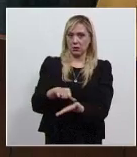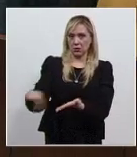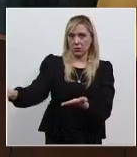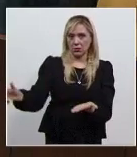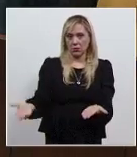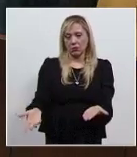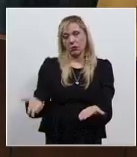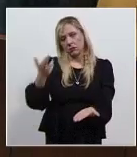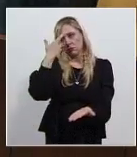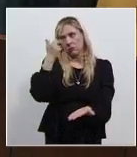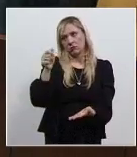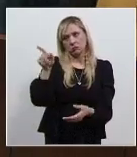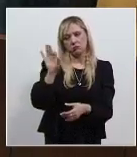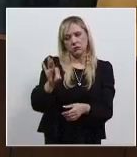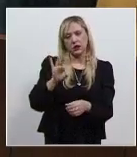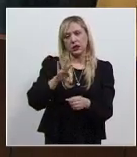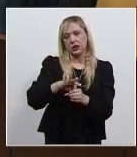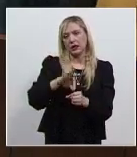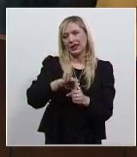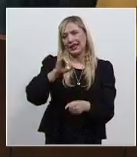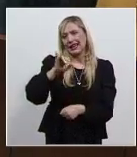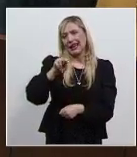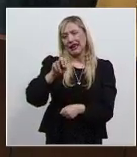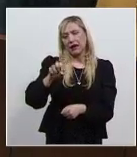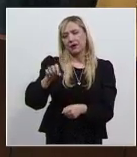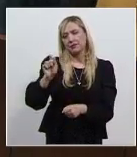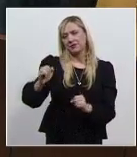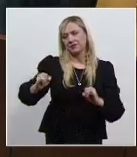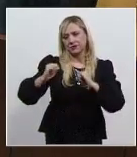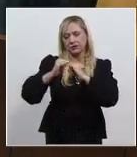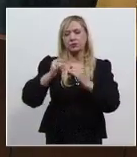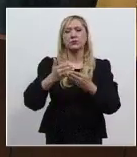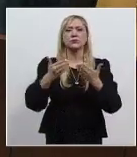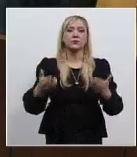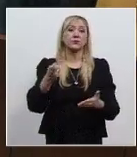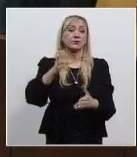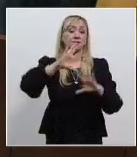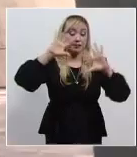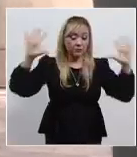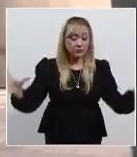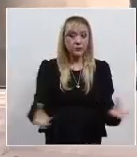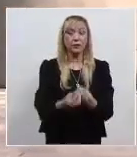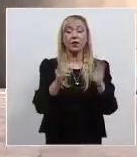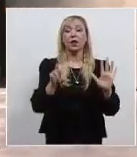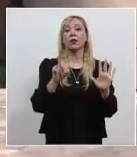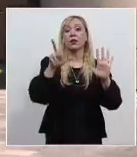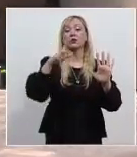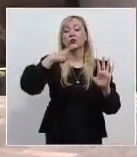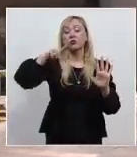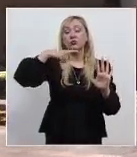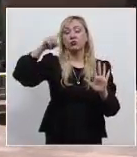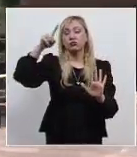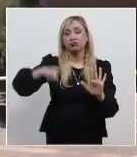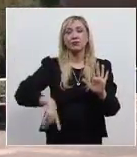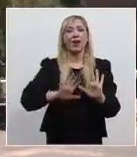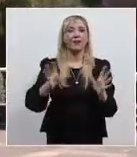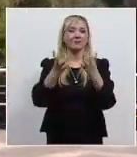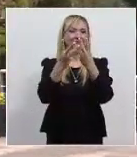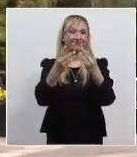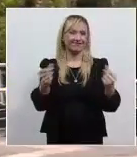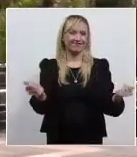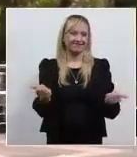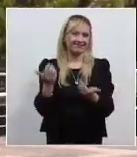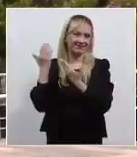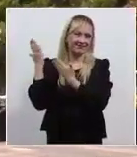esta sesión, la Sala Superior resolvió 38 medios de impugnación. Para el canal del Poder Judicial de la